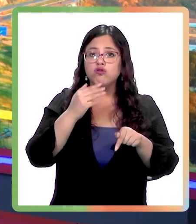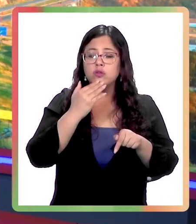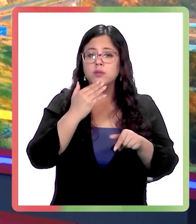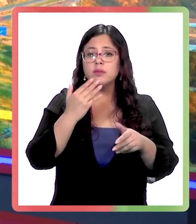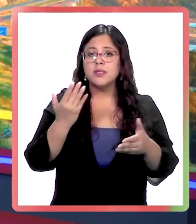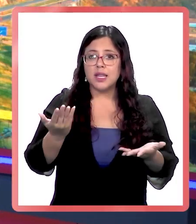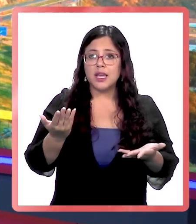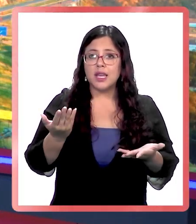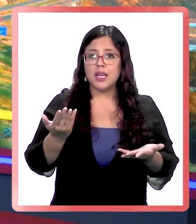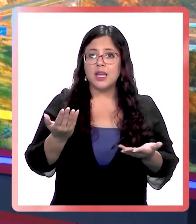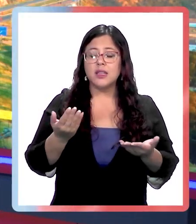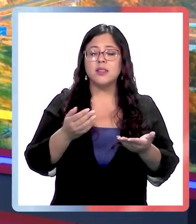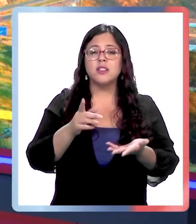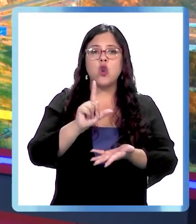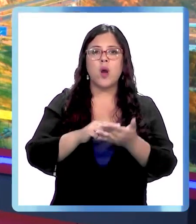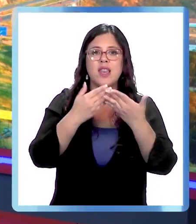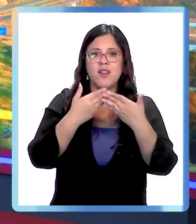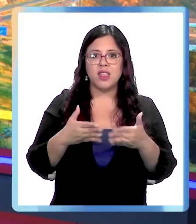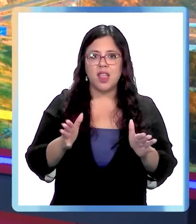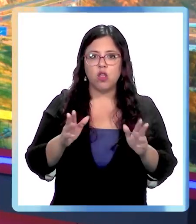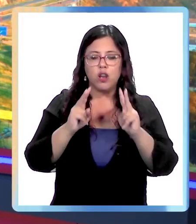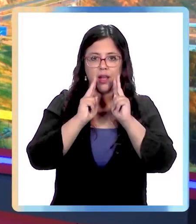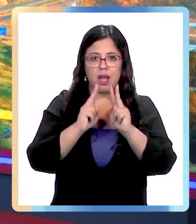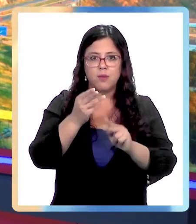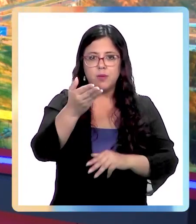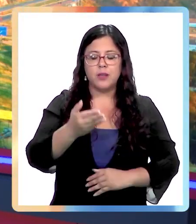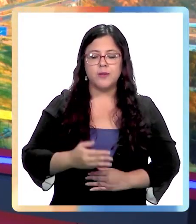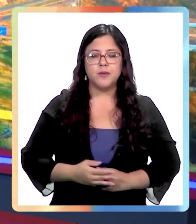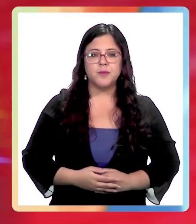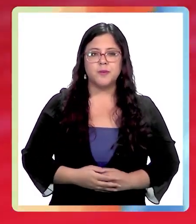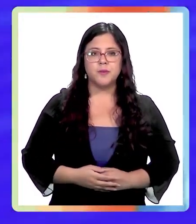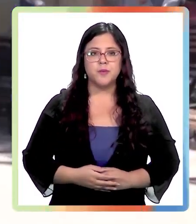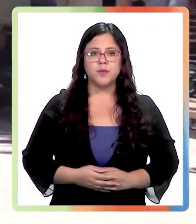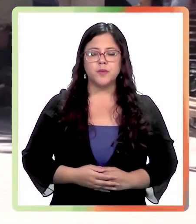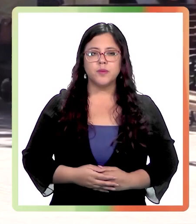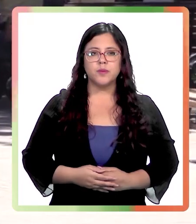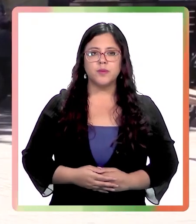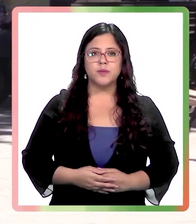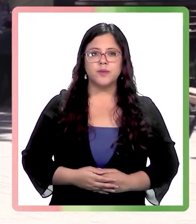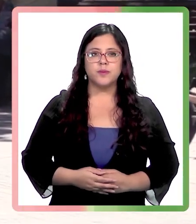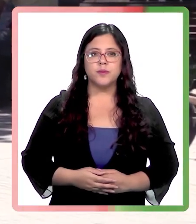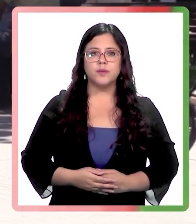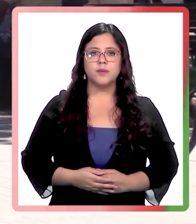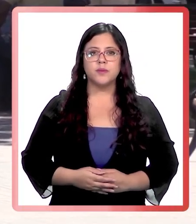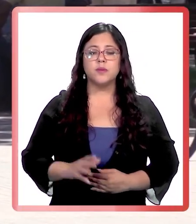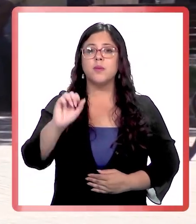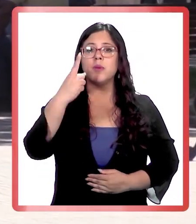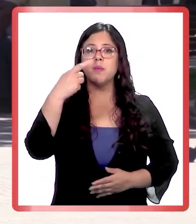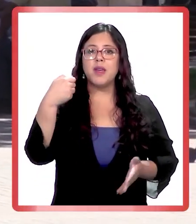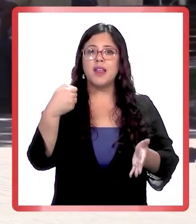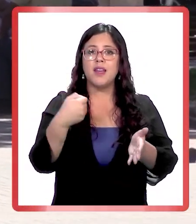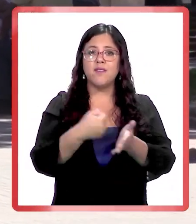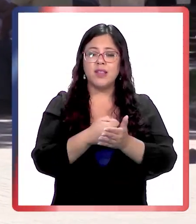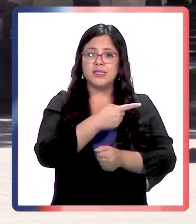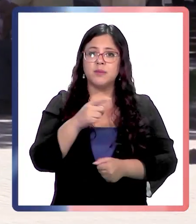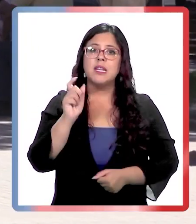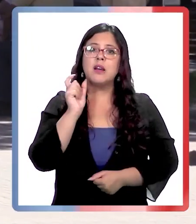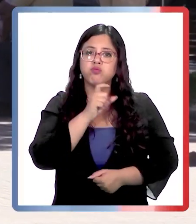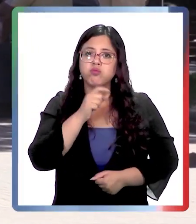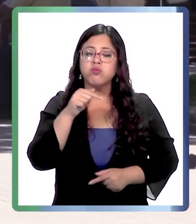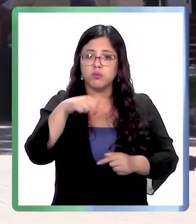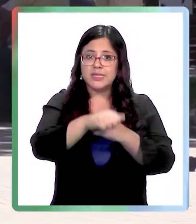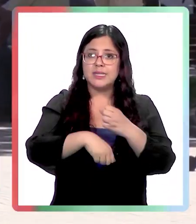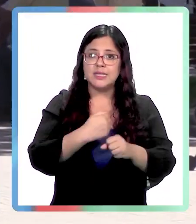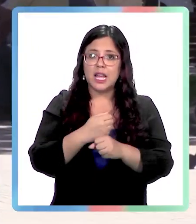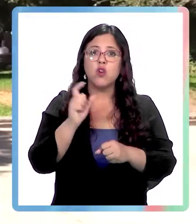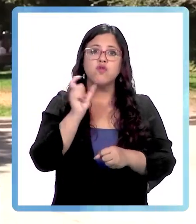contingencia también se aplicará en Los Libertadores. BTV con los detalles. Se acerca el primer fin de semana largo de este